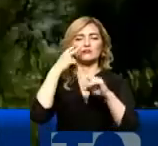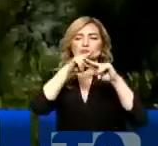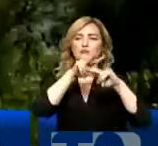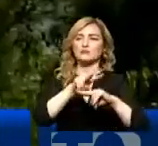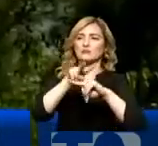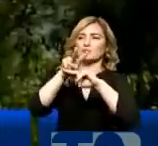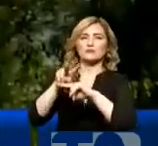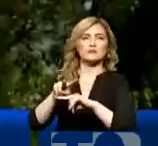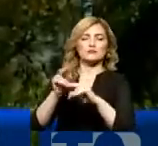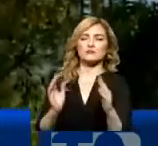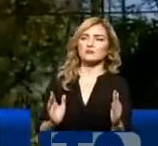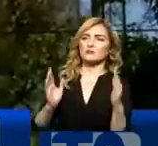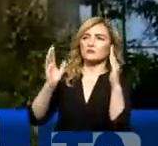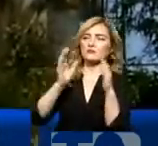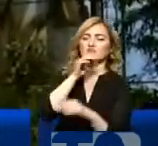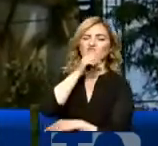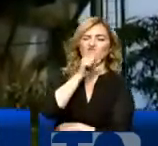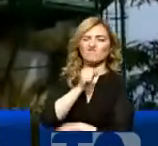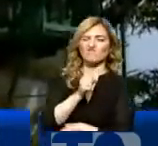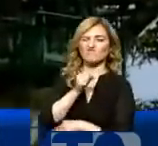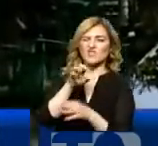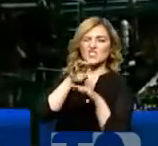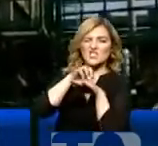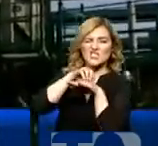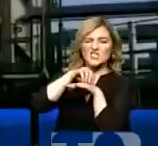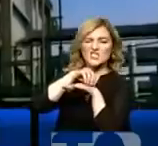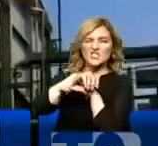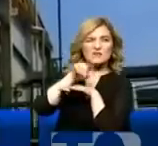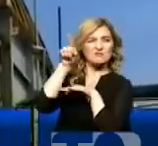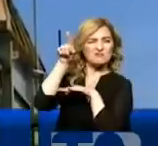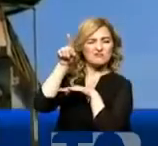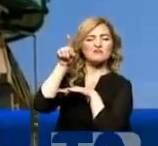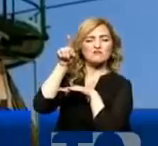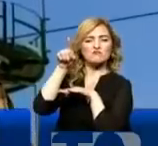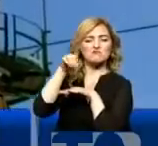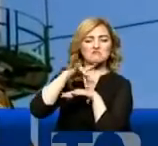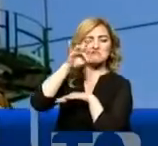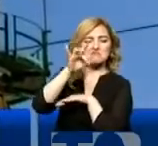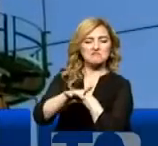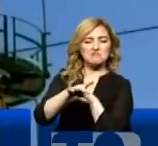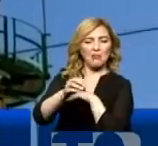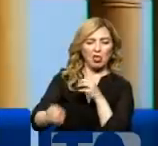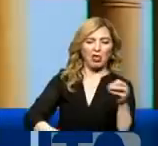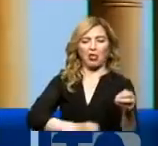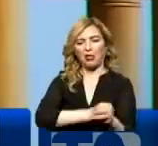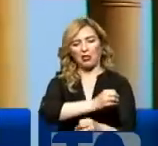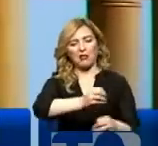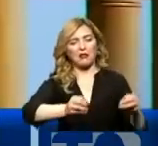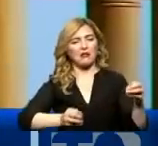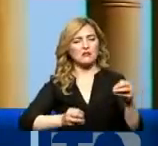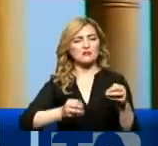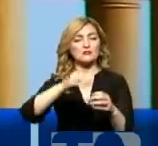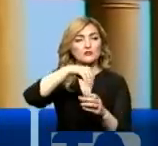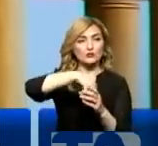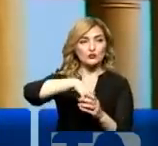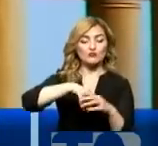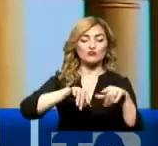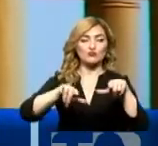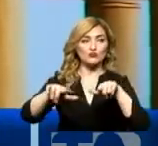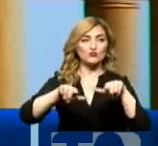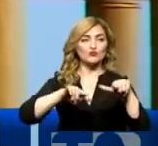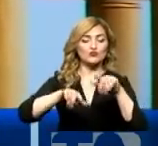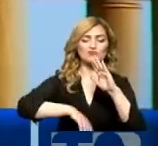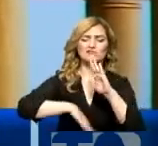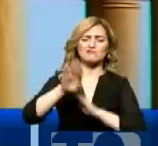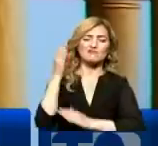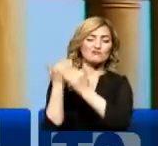encuentran deterioradas. Óxido, desorden y abandono es en parte lo que se puede apreciar en el interior de esta, la